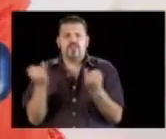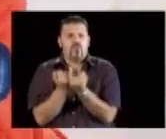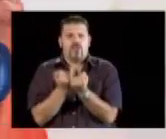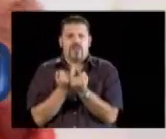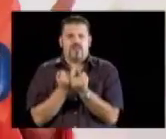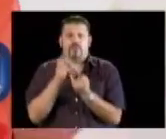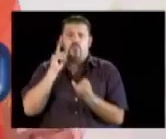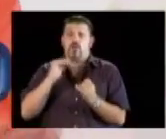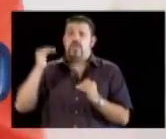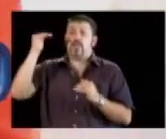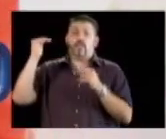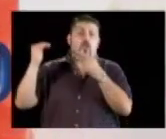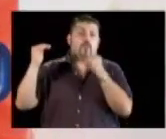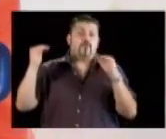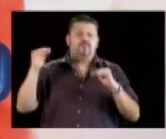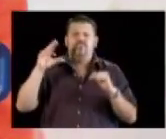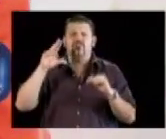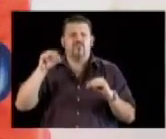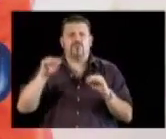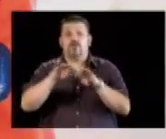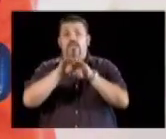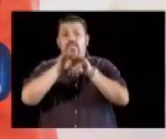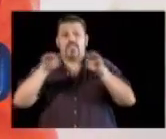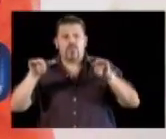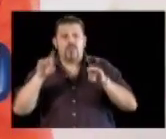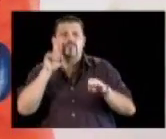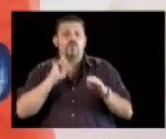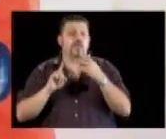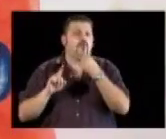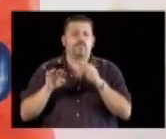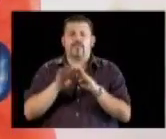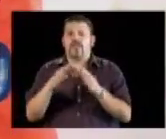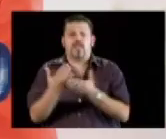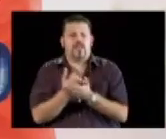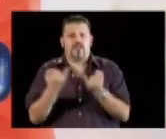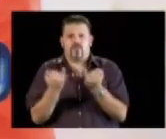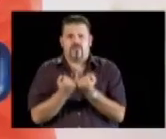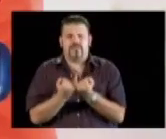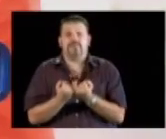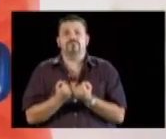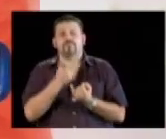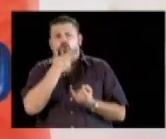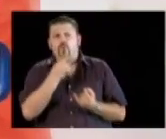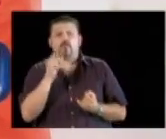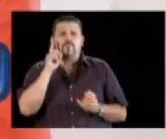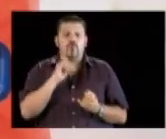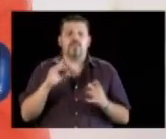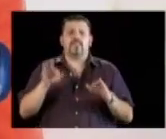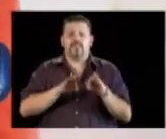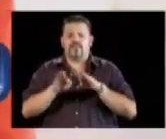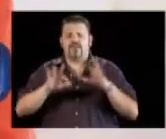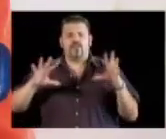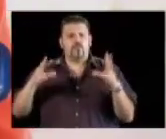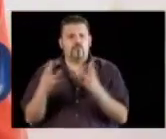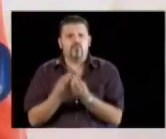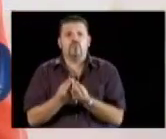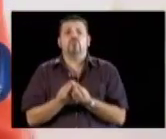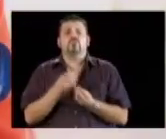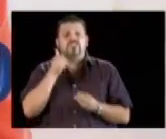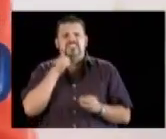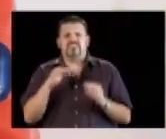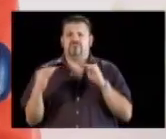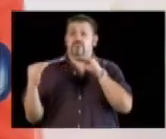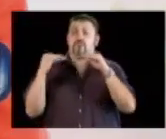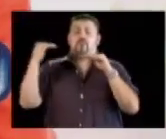no hay ninguna diferencia. Entonces, a seguir adelante, hombres y mujeres trabajando juntos, sin